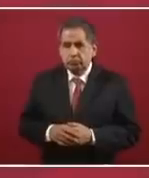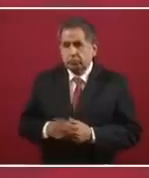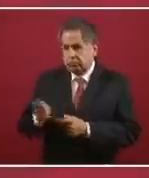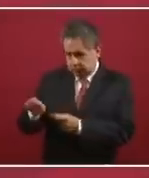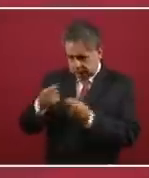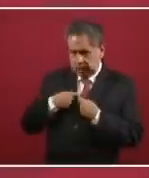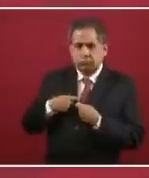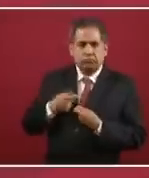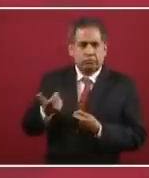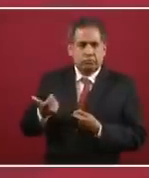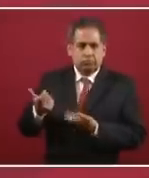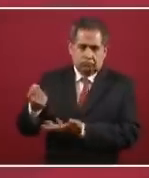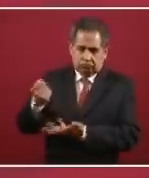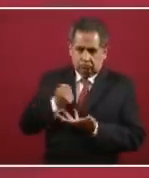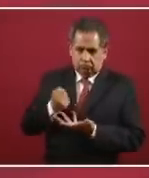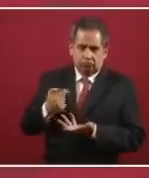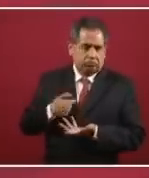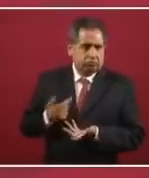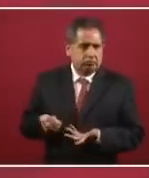asígname